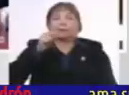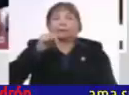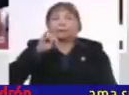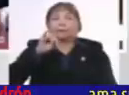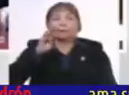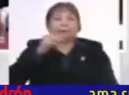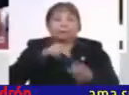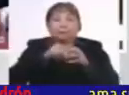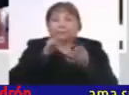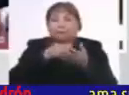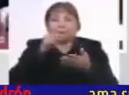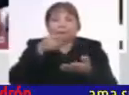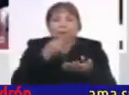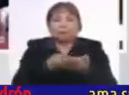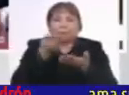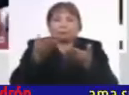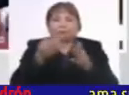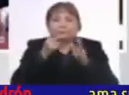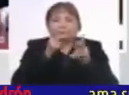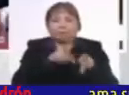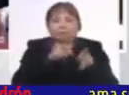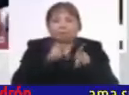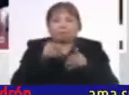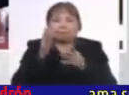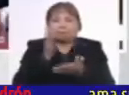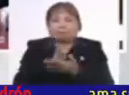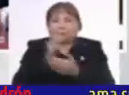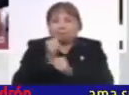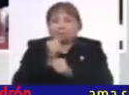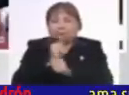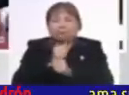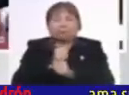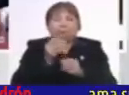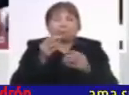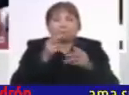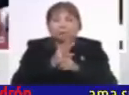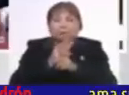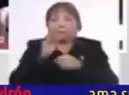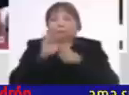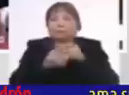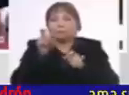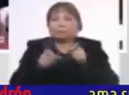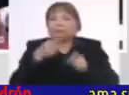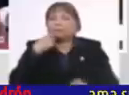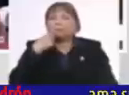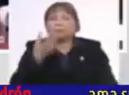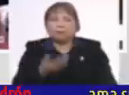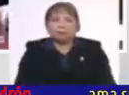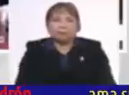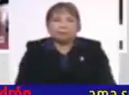motivo que usted no presentó al presidente un plan de trabajo sobre inseguridad ciudadana que tiene que decir al